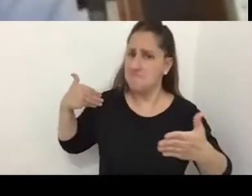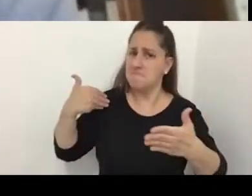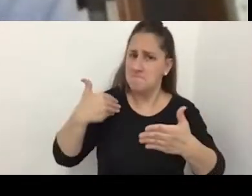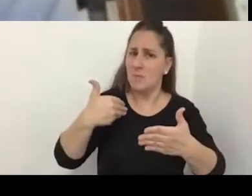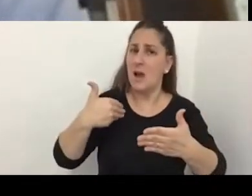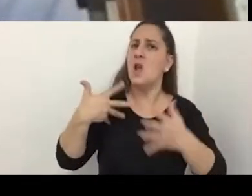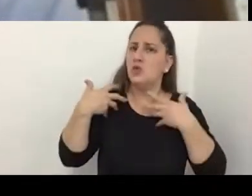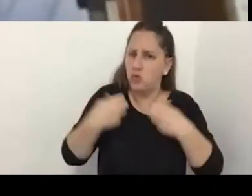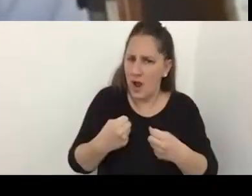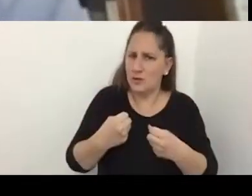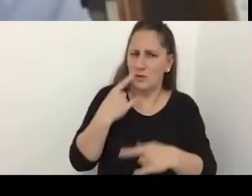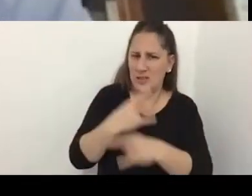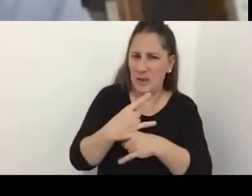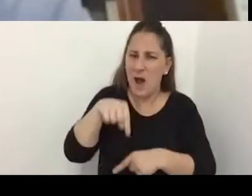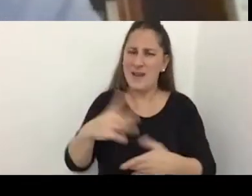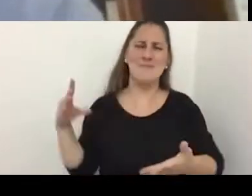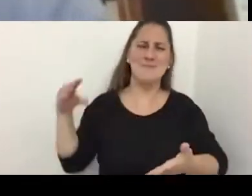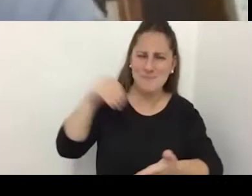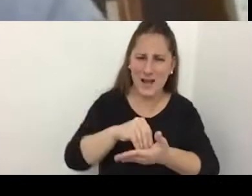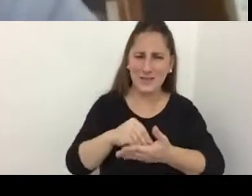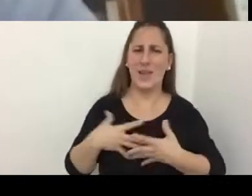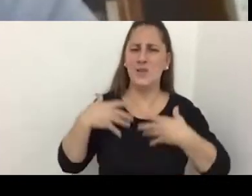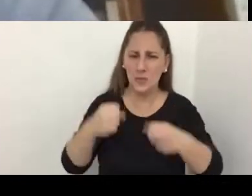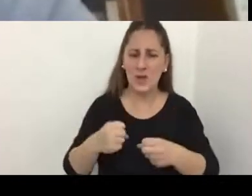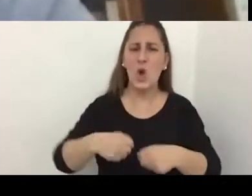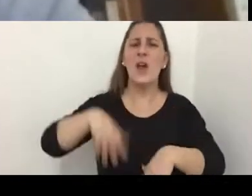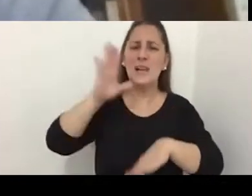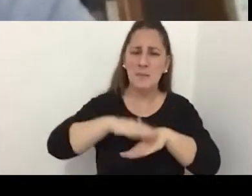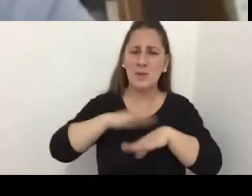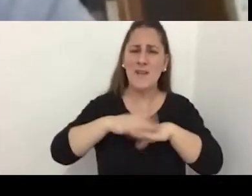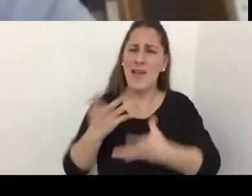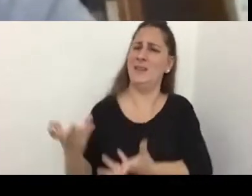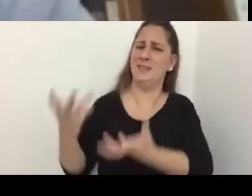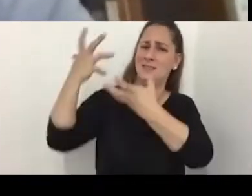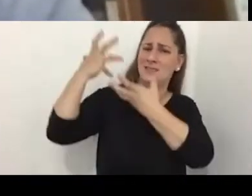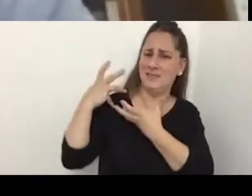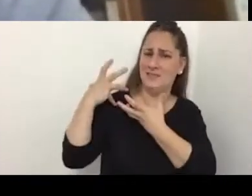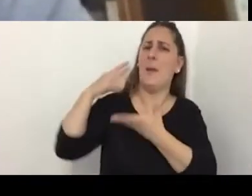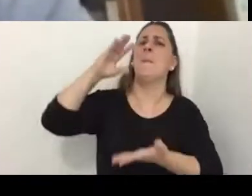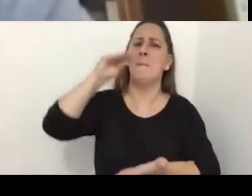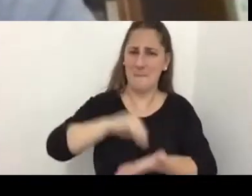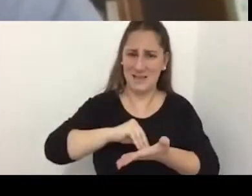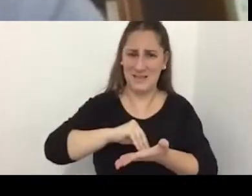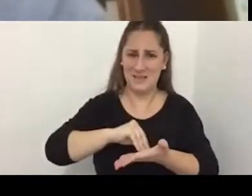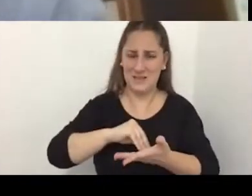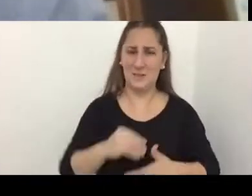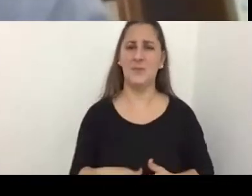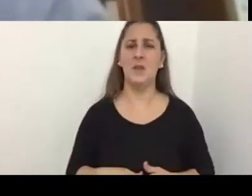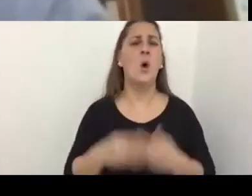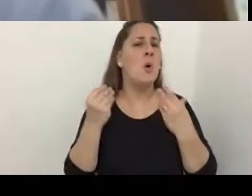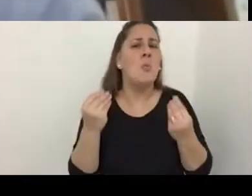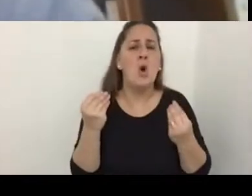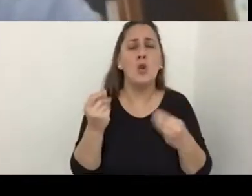esfuerzos y asumir mayores responsabilidades todavía de las que tiene, porque es una de